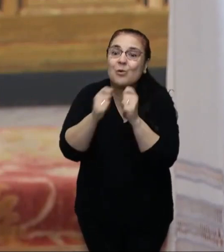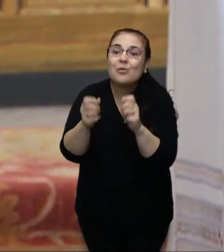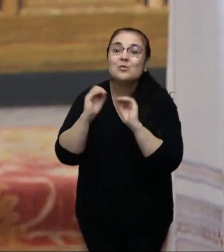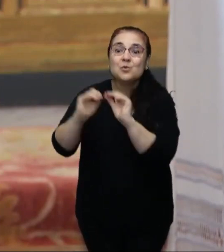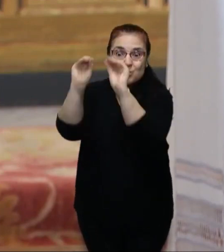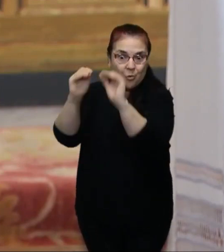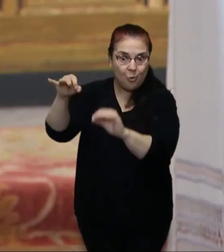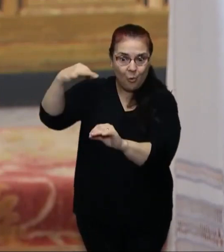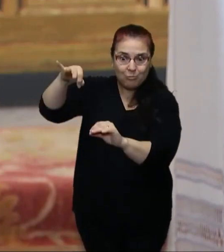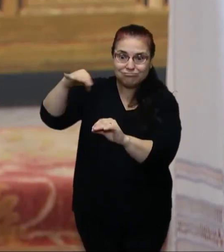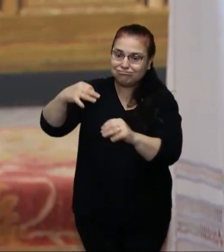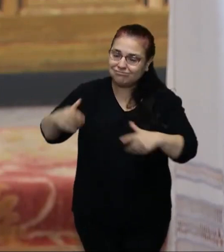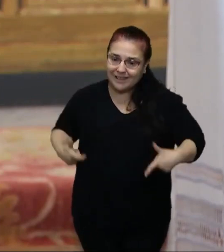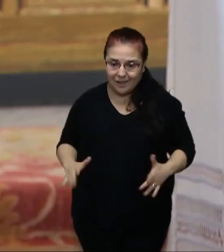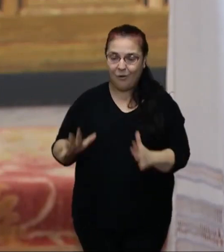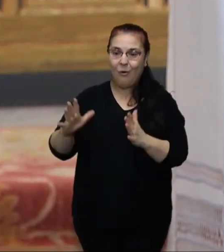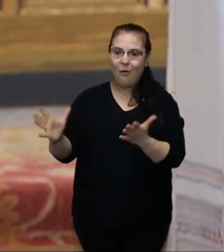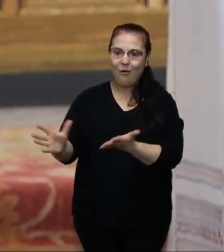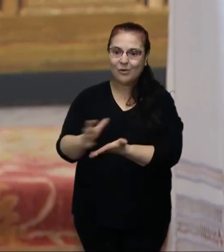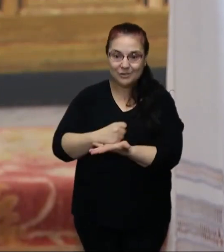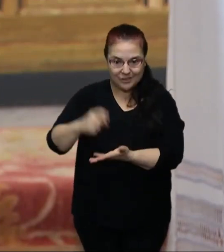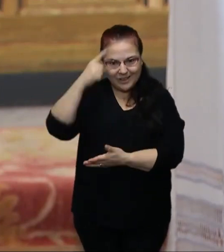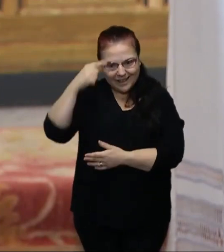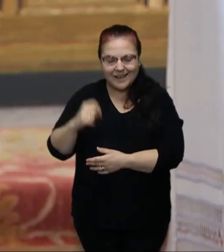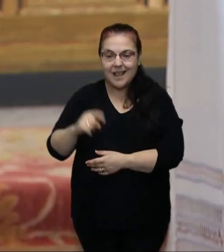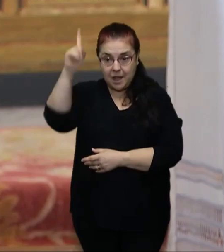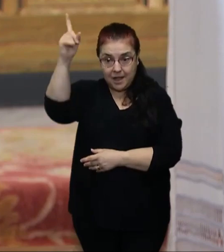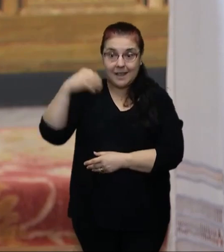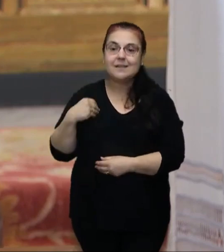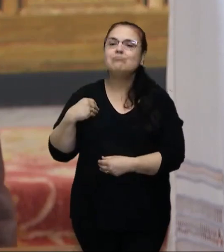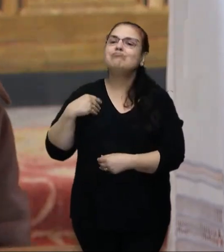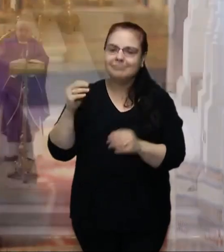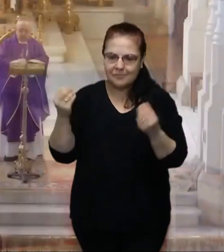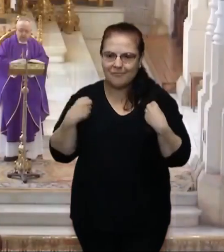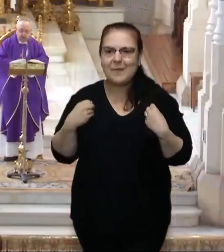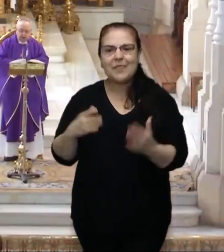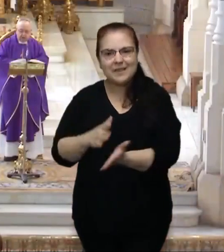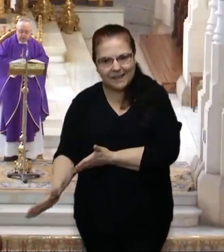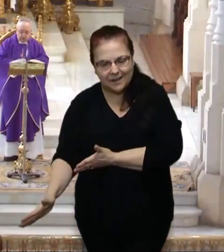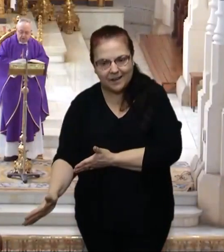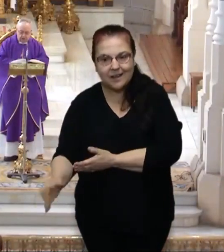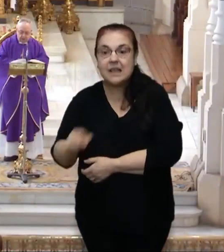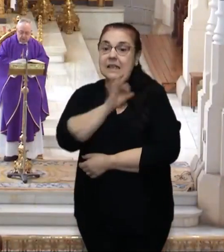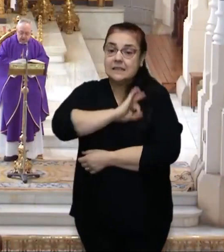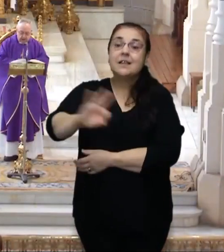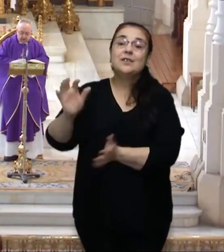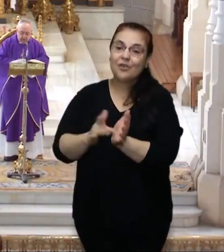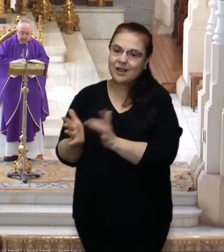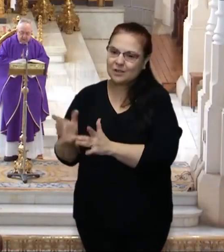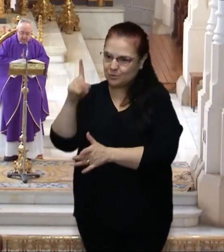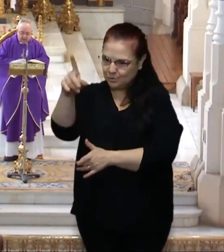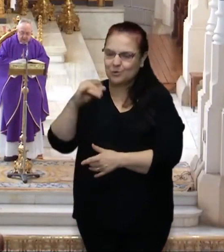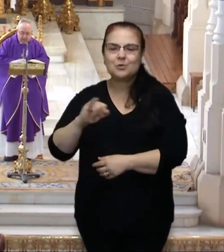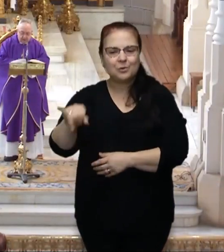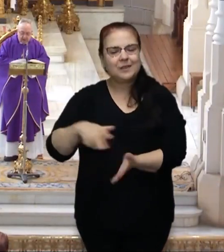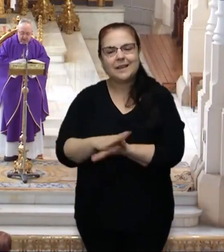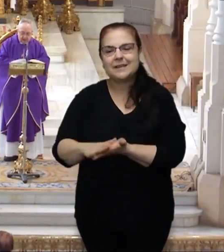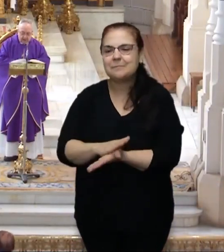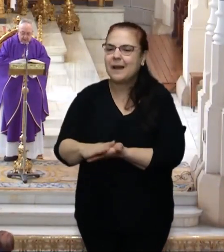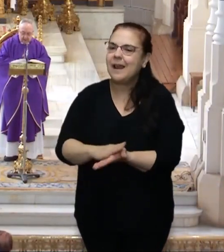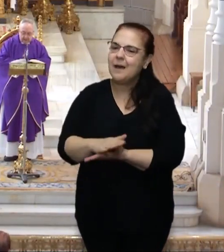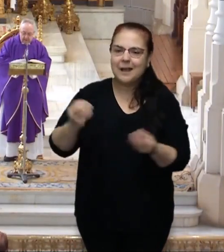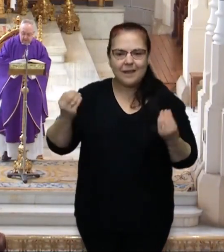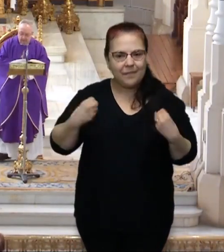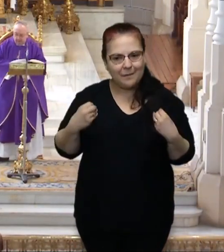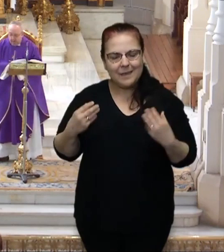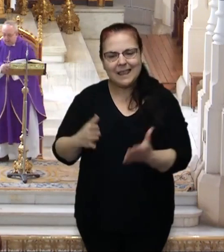unigénito. Todo el que cree en él tiene vida eterna. Señor Jesús, tú tienes palabras de vida